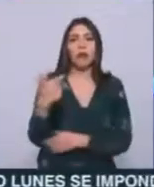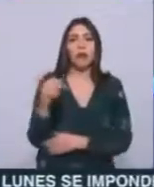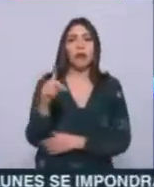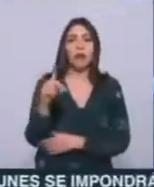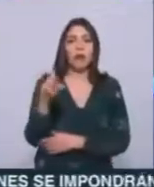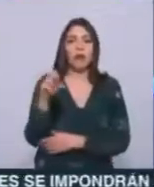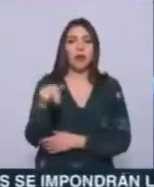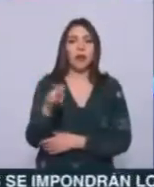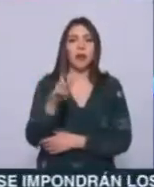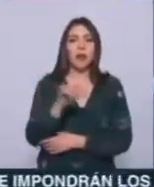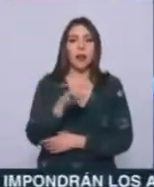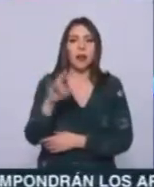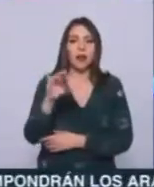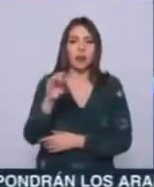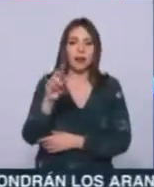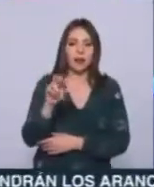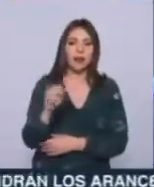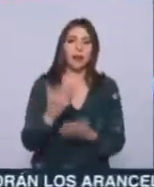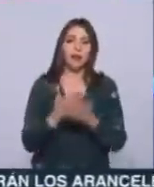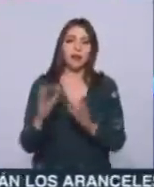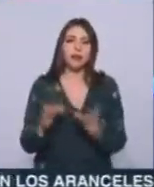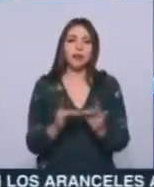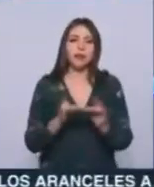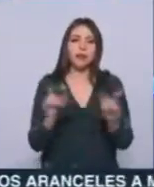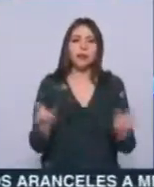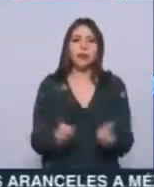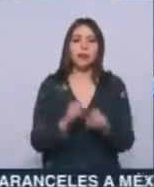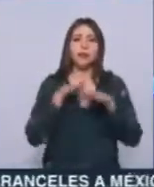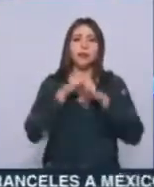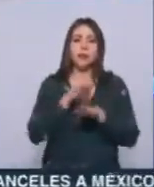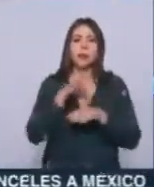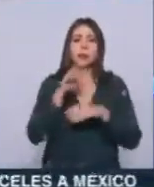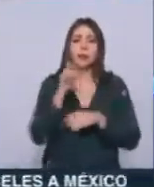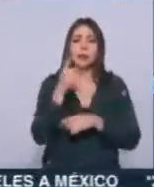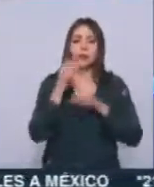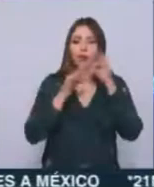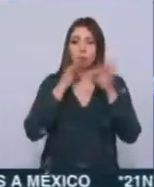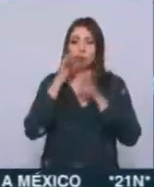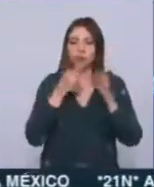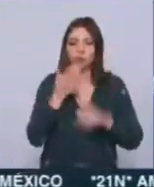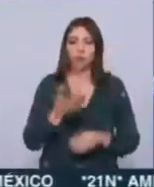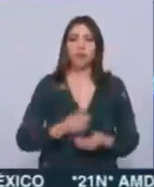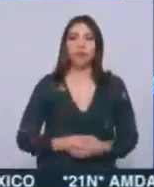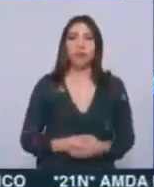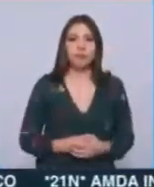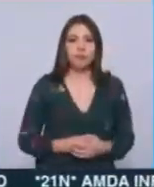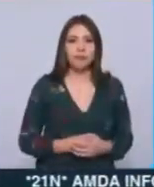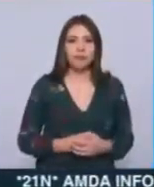Bueno, ahora es momento de conocer cuáles son las breves del 21, las breves de Chucho.